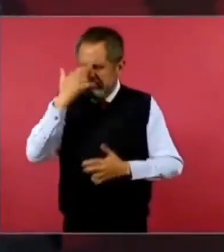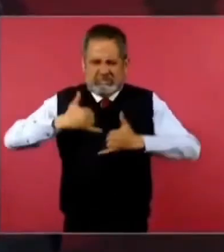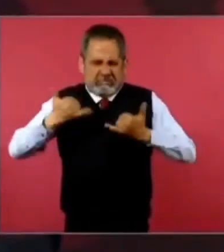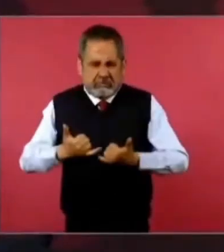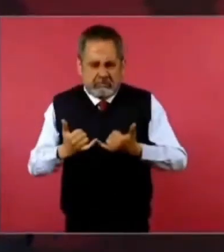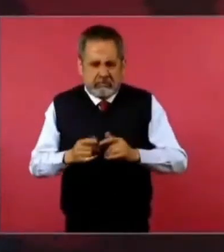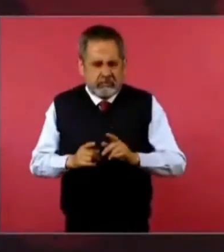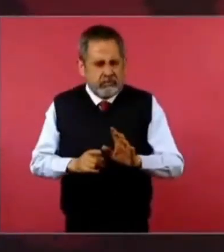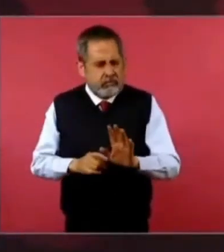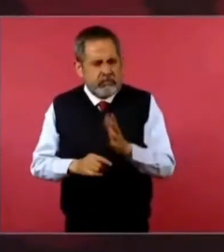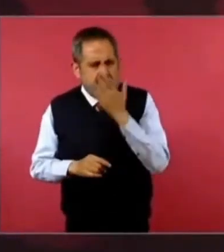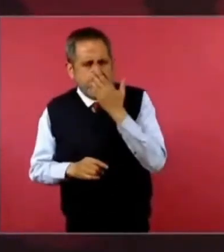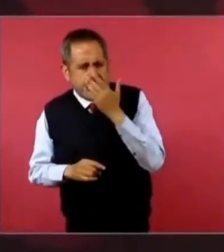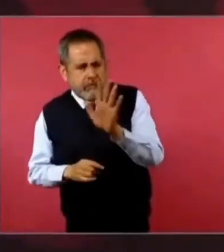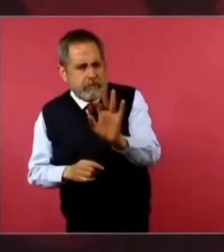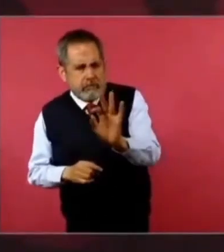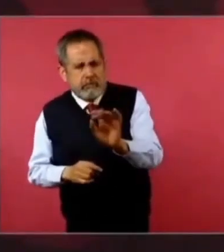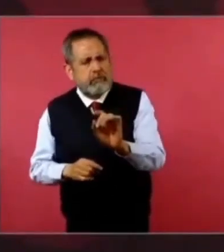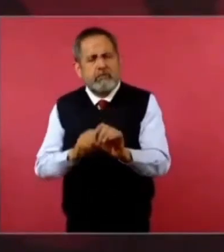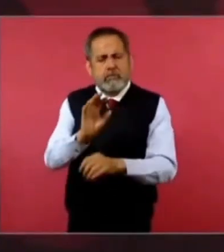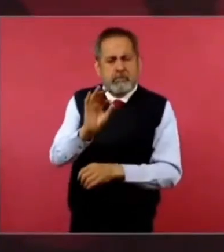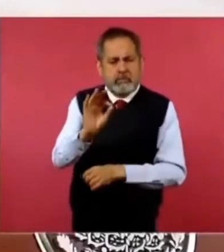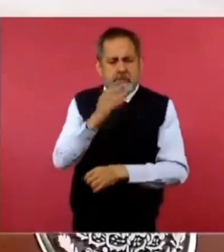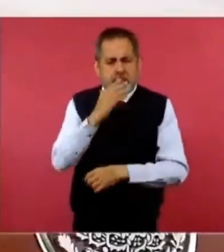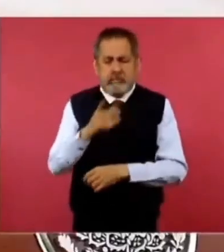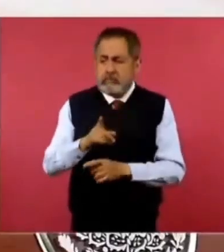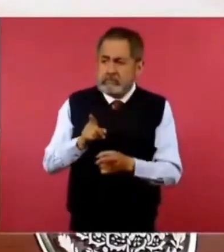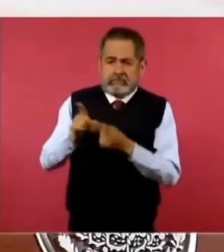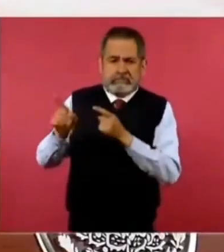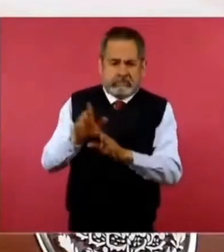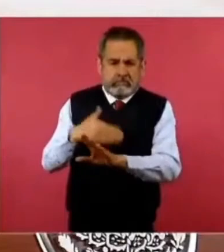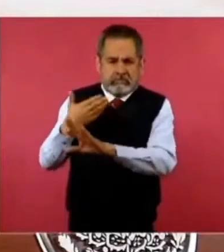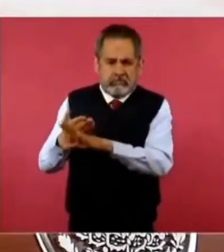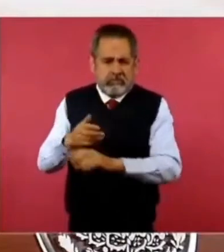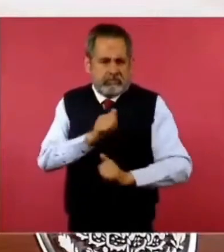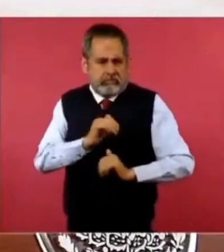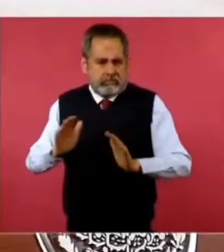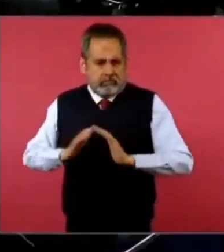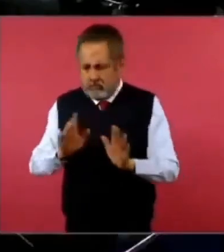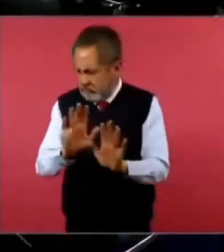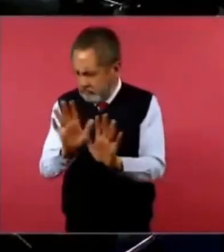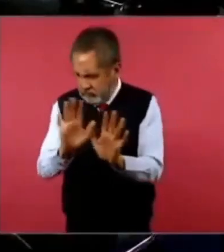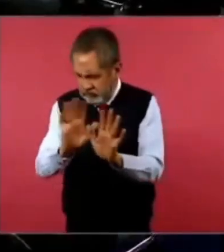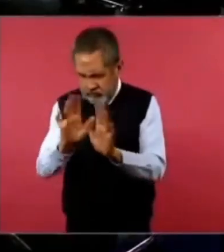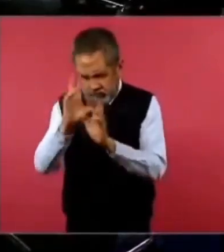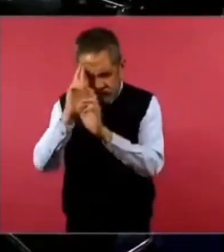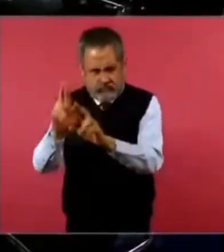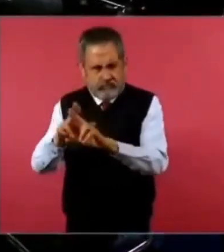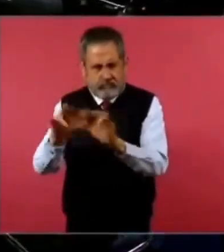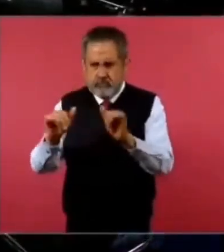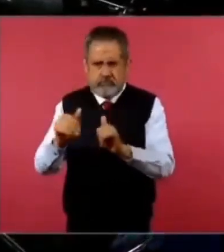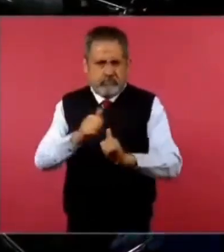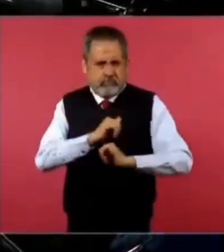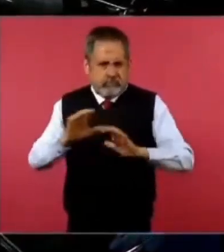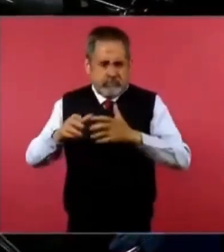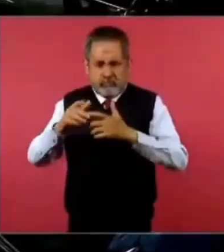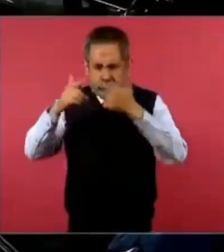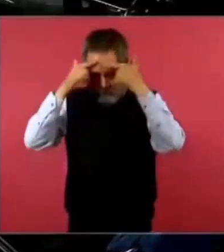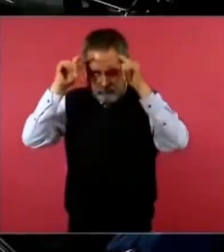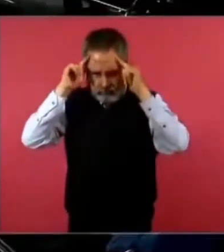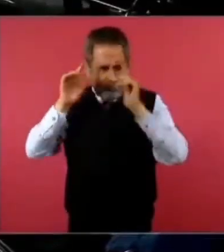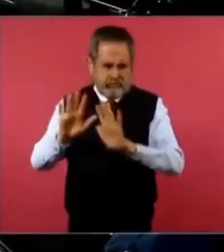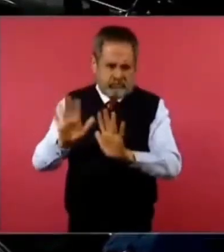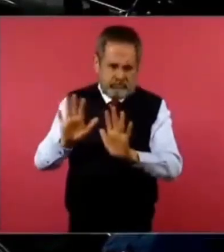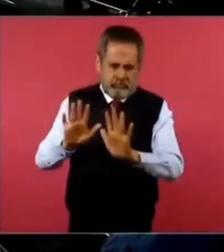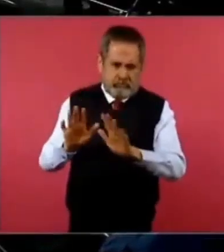bien. Nosotros no estamos atacando a las Fuerzas Armadas, ni al Ejército ni a la Marina. En